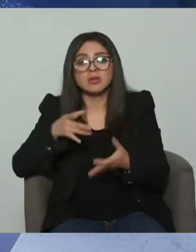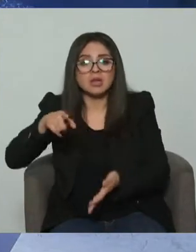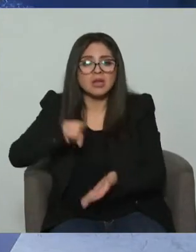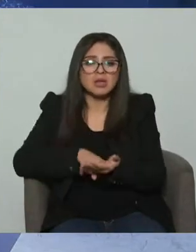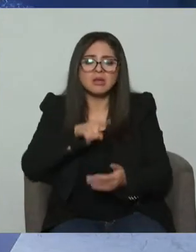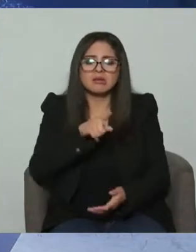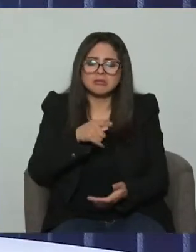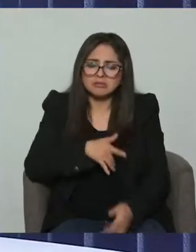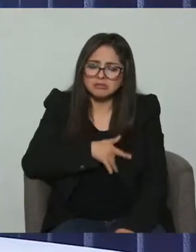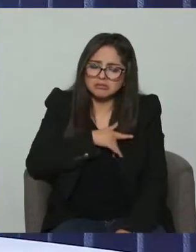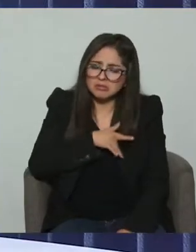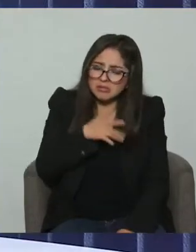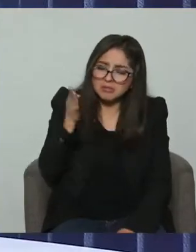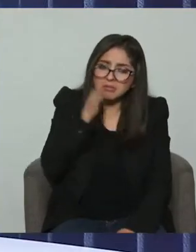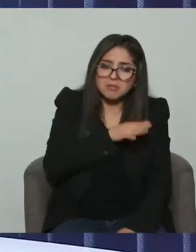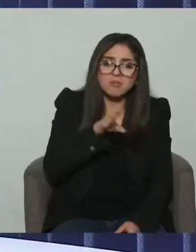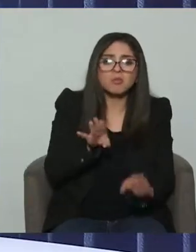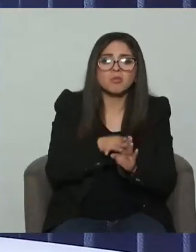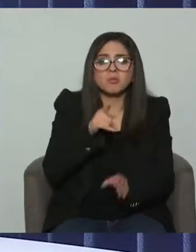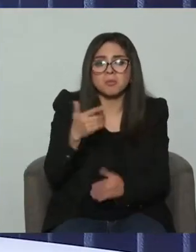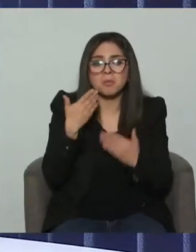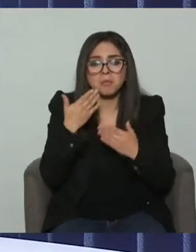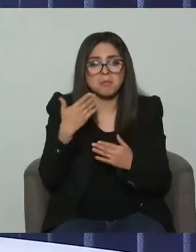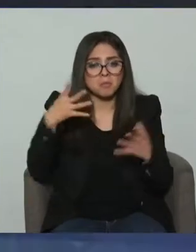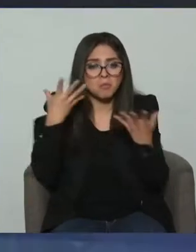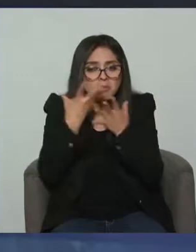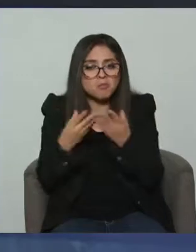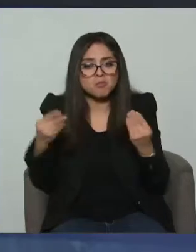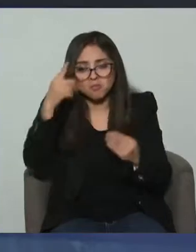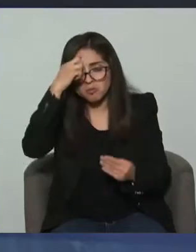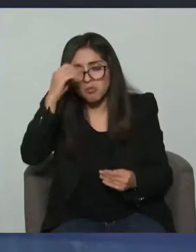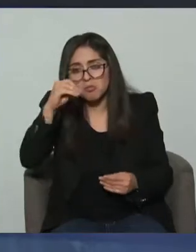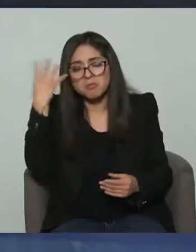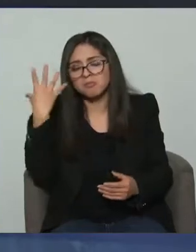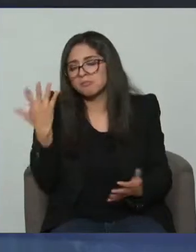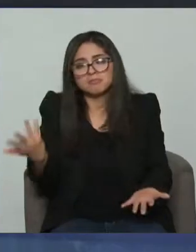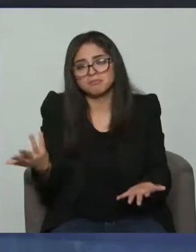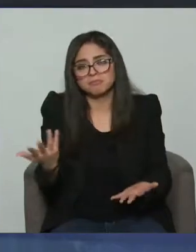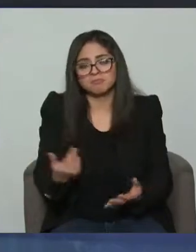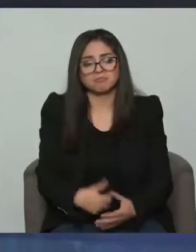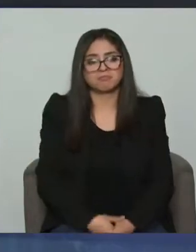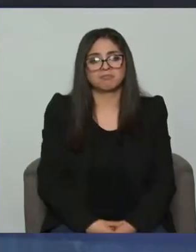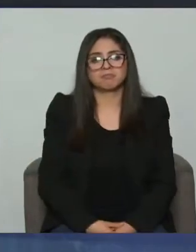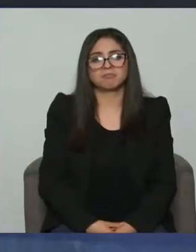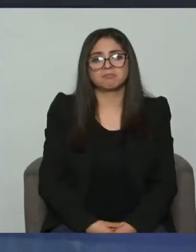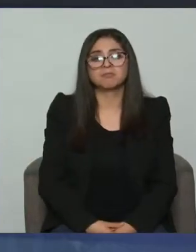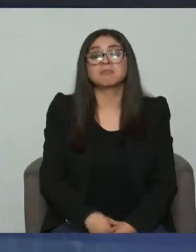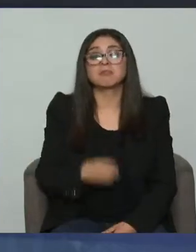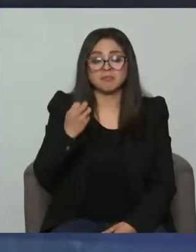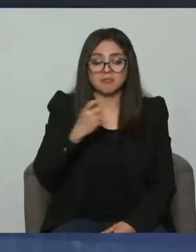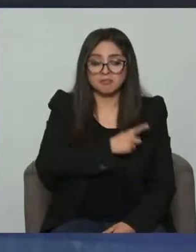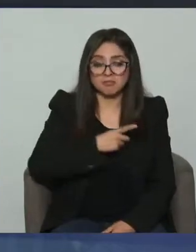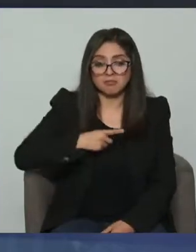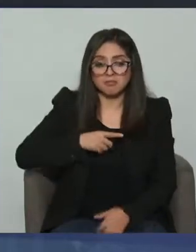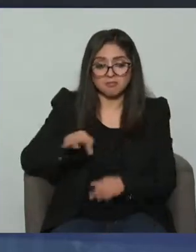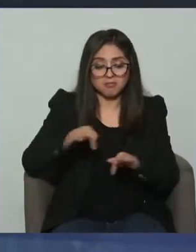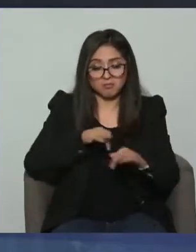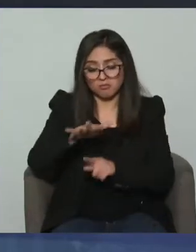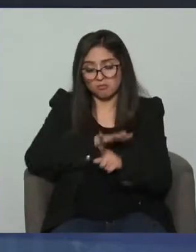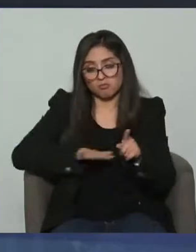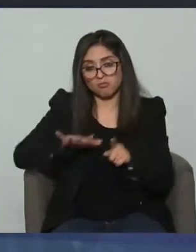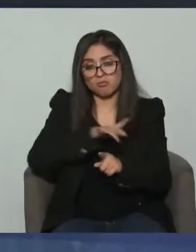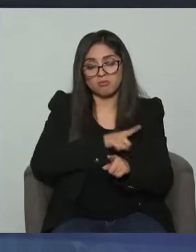ido en aumento. Entonces, básicamente el reporte tiene que ver con las violencias que tienen a nivel social y cómo esto repercutiría en la generación de